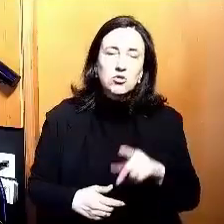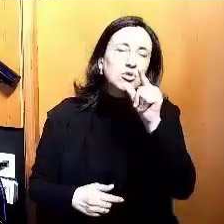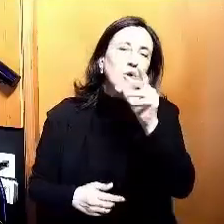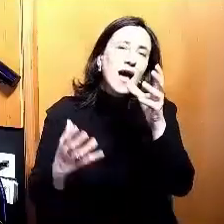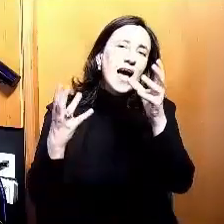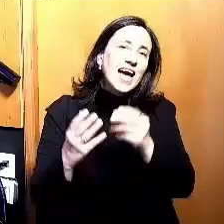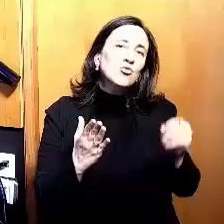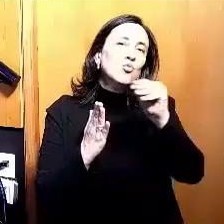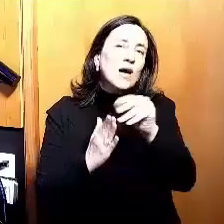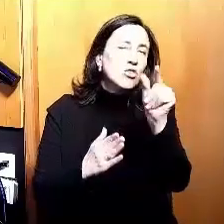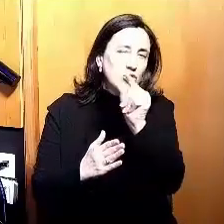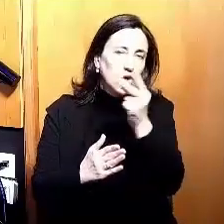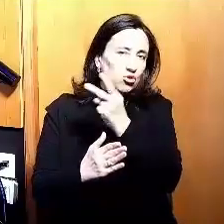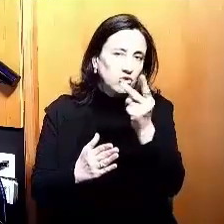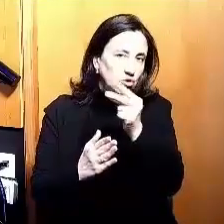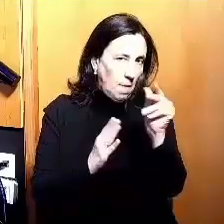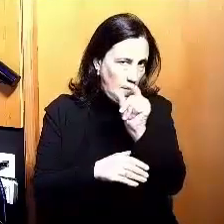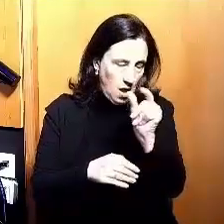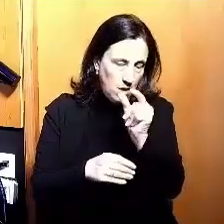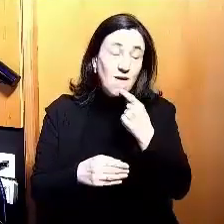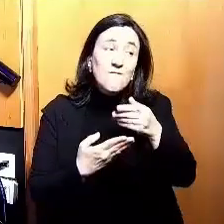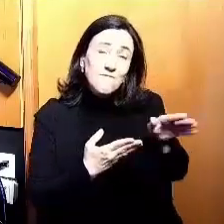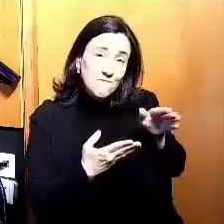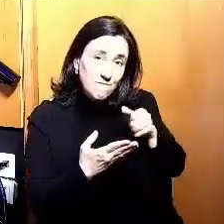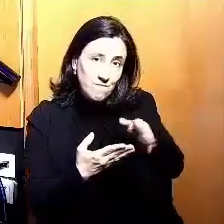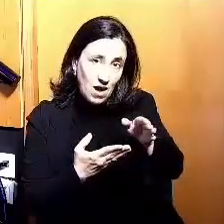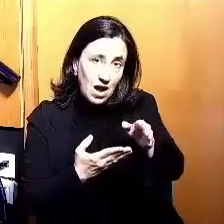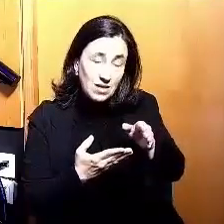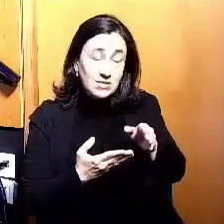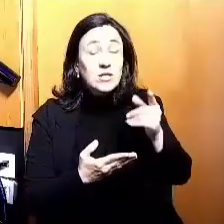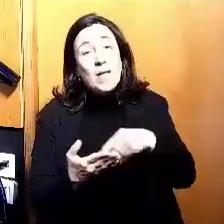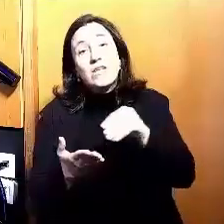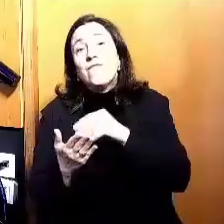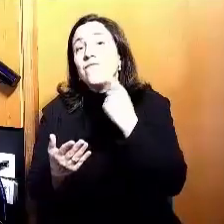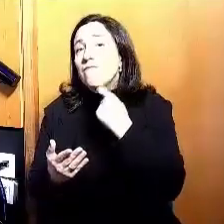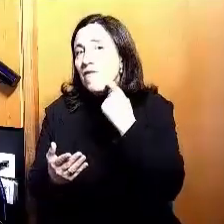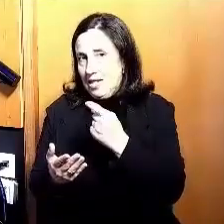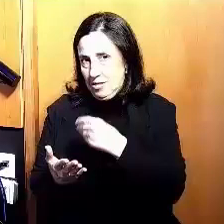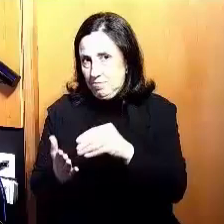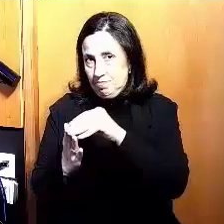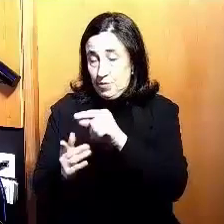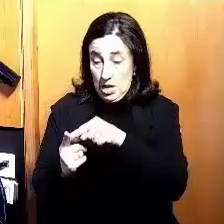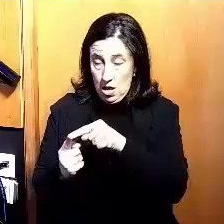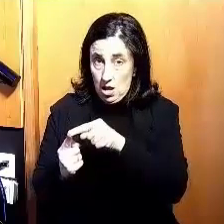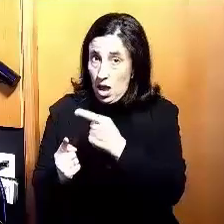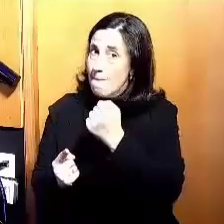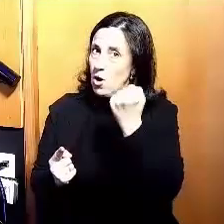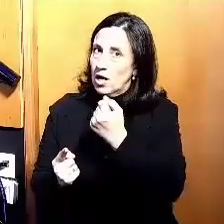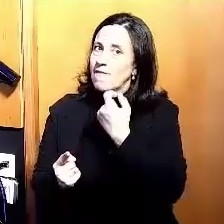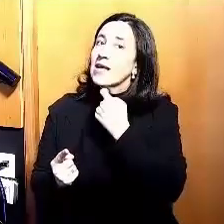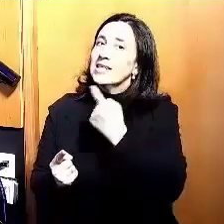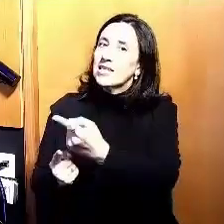Agregar dos cosas, una que también cosas que faltan y que deberíamos mejorar. Una que creo que es como súper